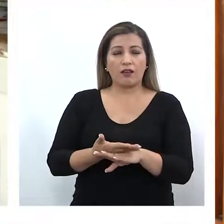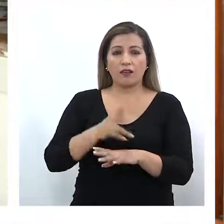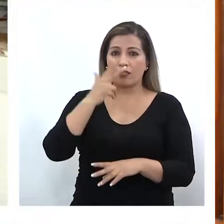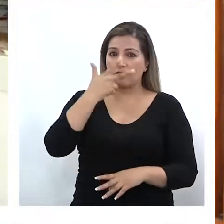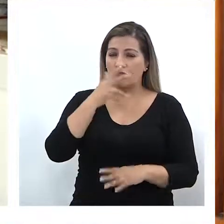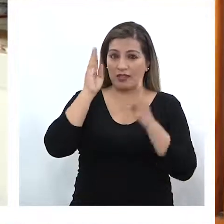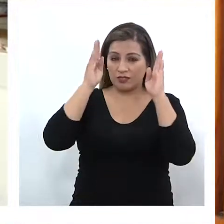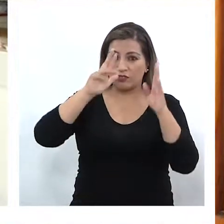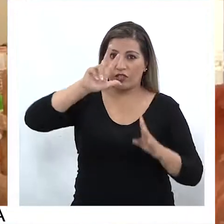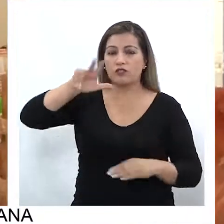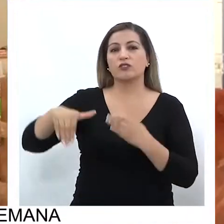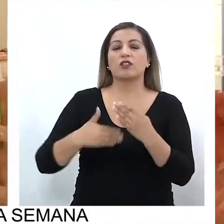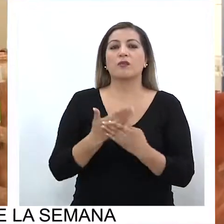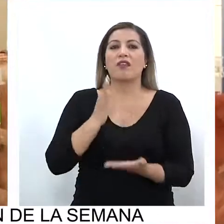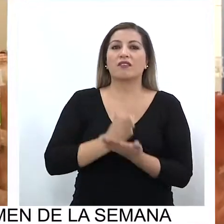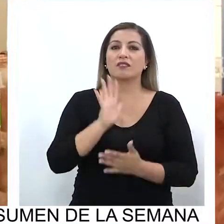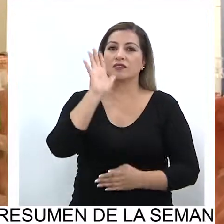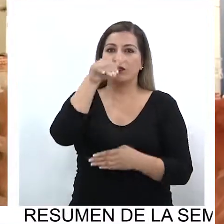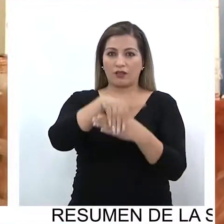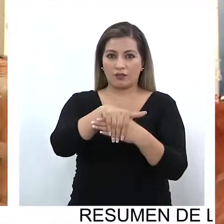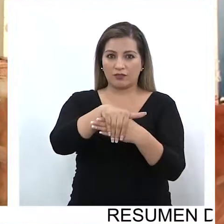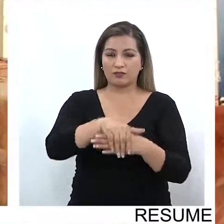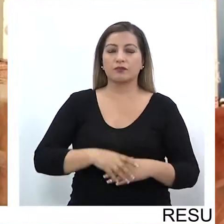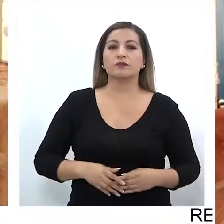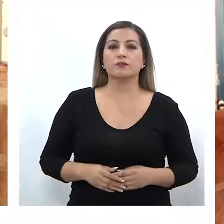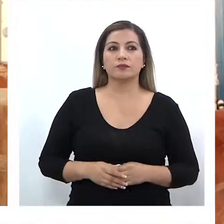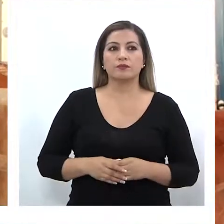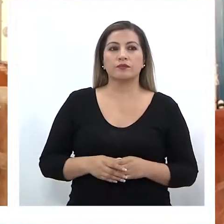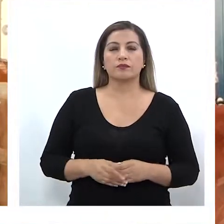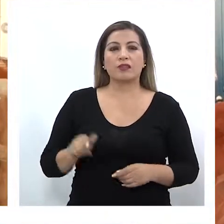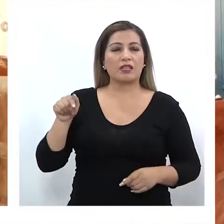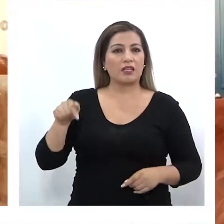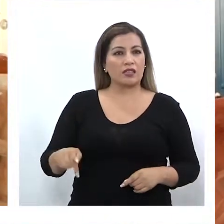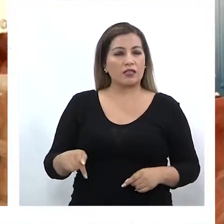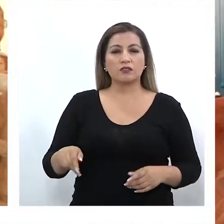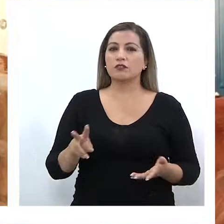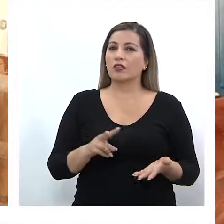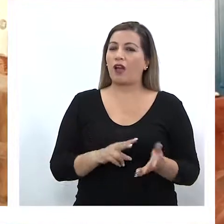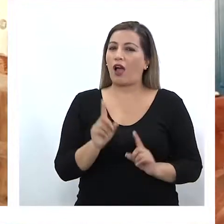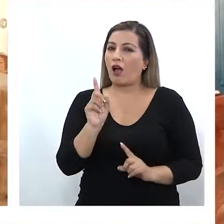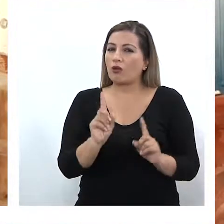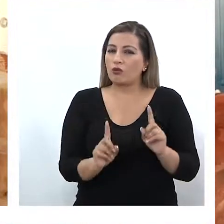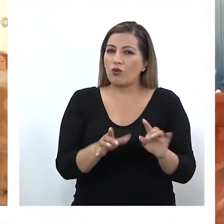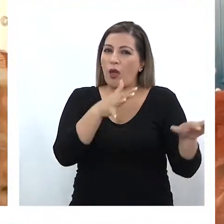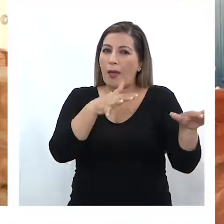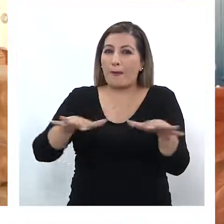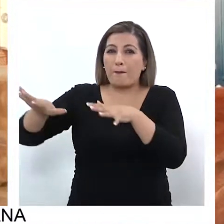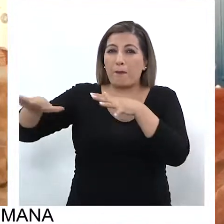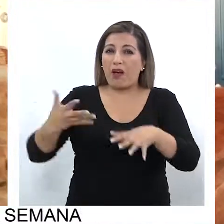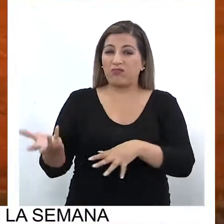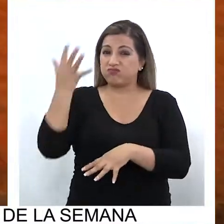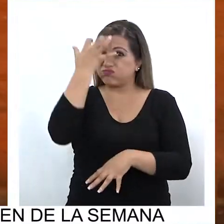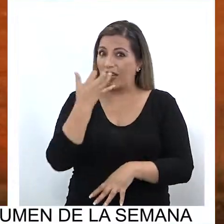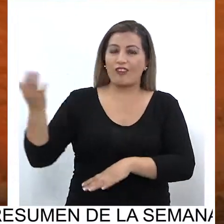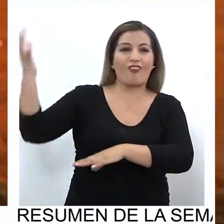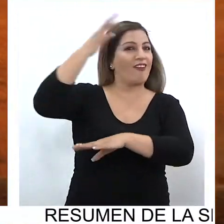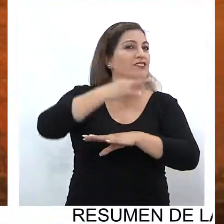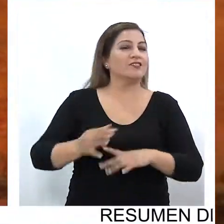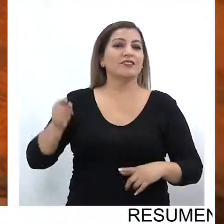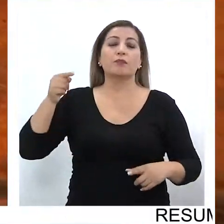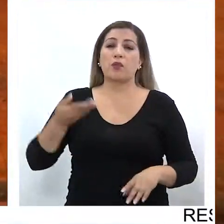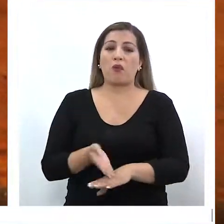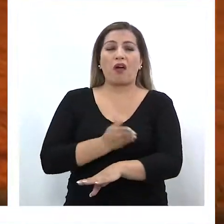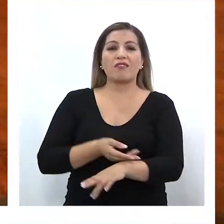8 de la mañana y hasta las 5 de la tarde. La oraveza del Nual les ha jugado algunas malas pasadas, pero aún así están